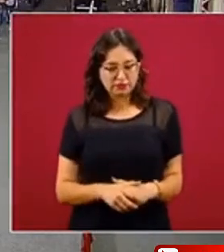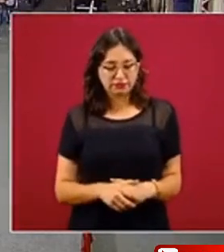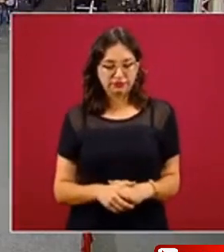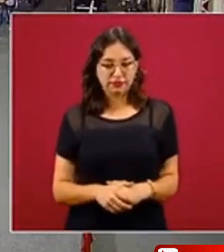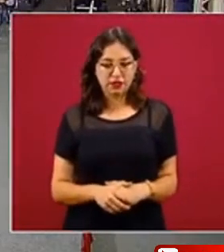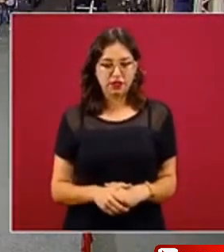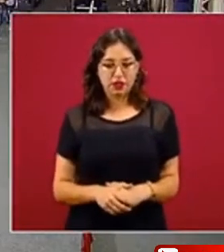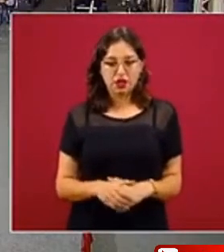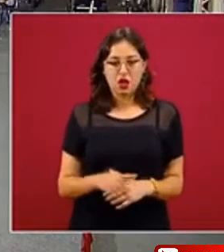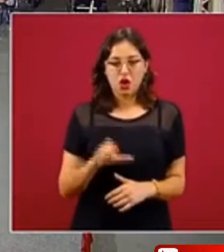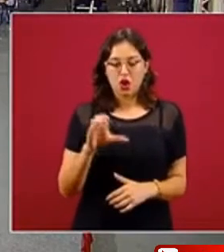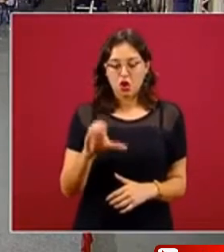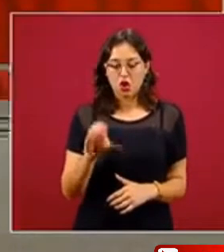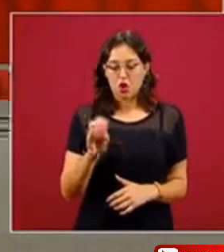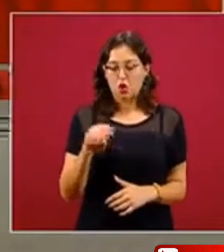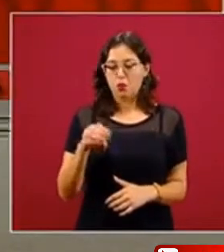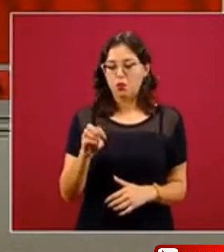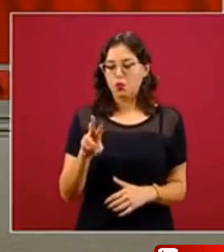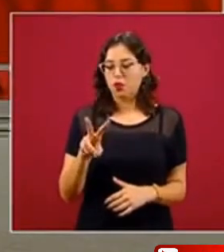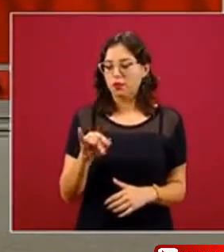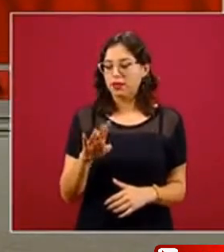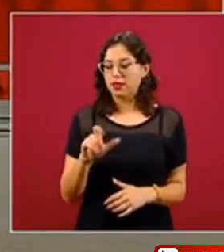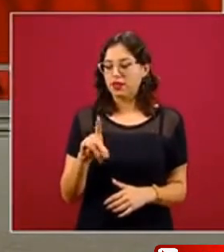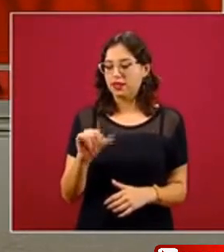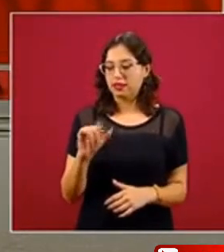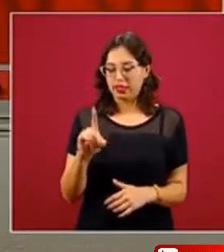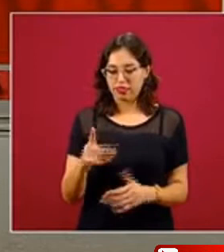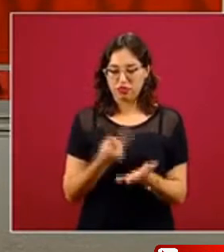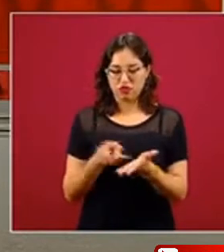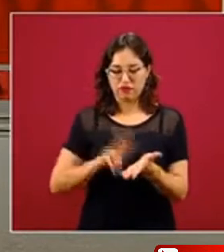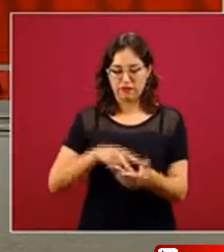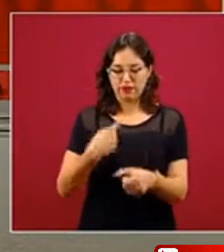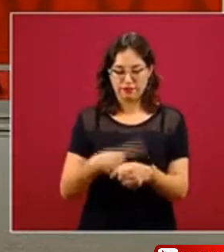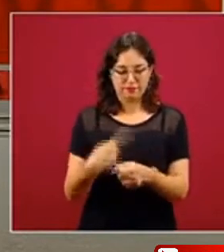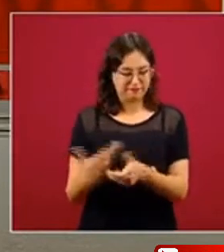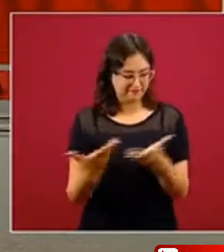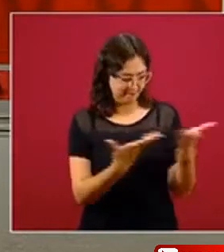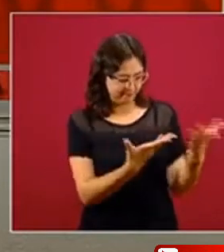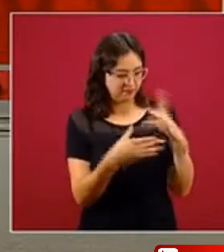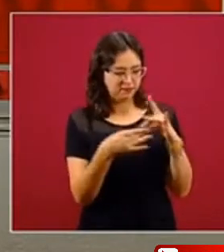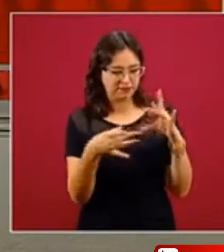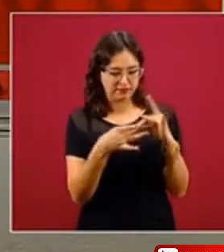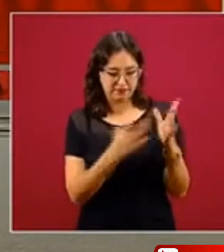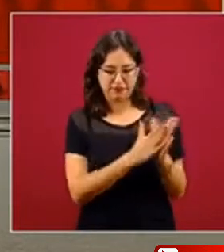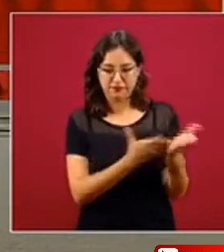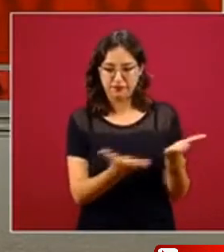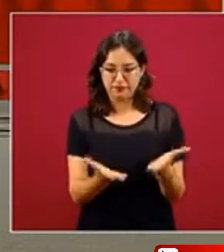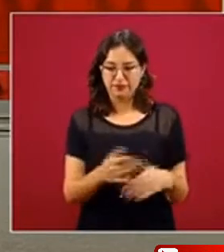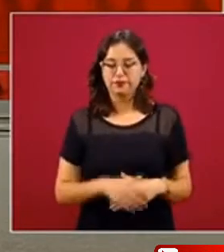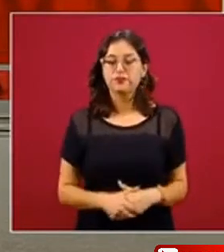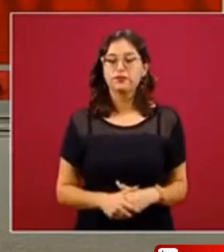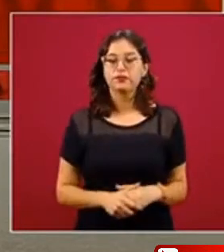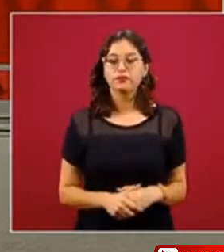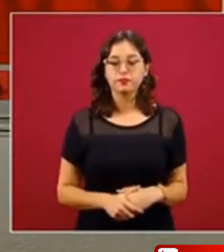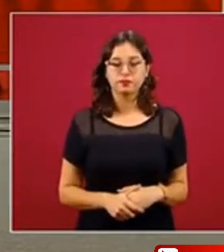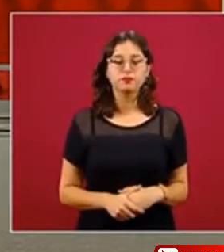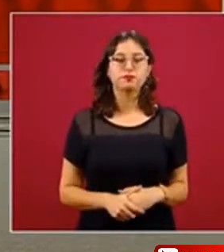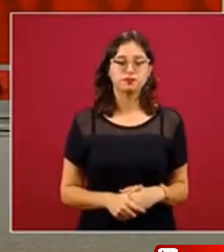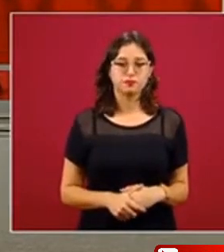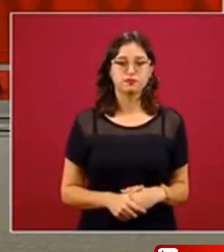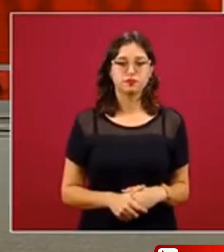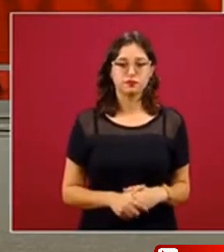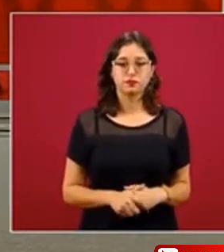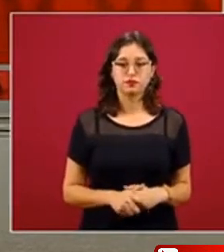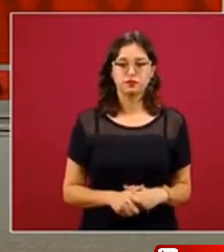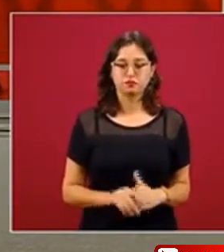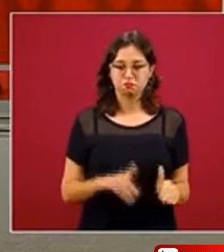Comorbilidad. Le pido al doctor José Luis Alomía si nos comenta de comorbilidades. Justo, precisamente se está trabajando, se va a hacer un análisis más